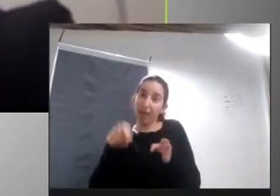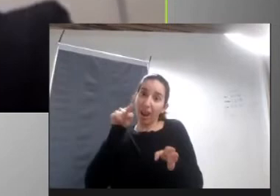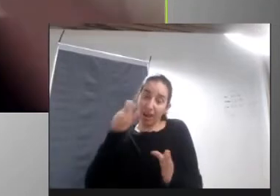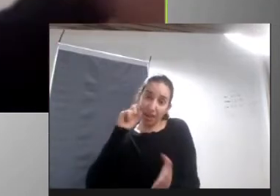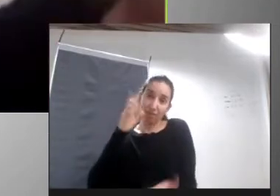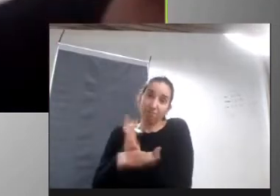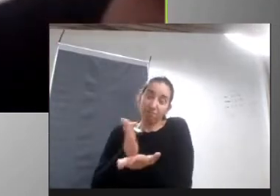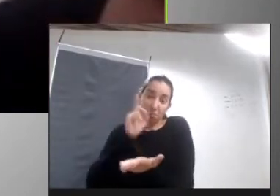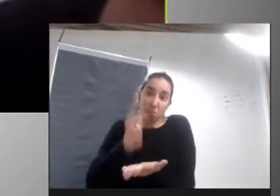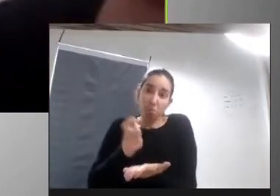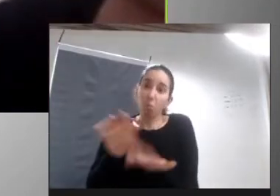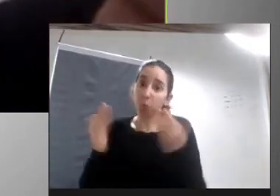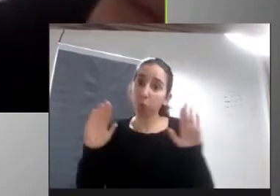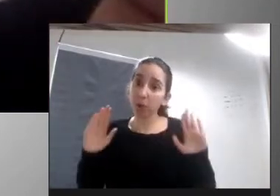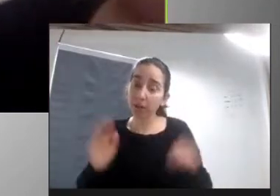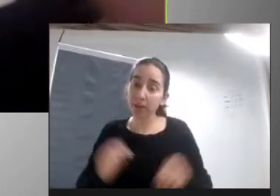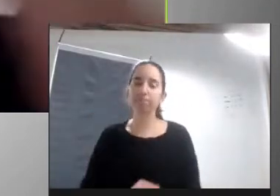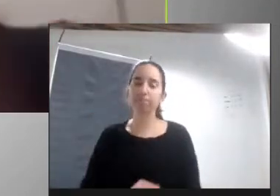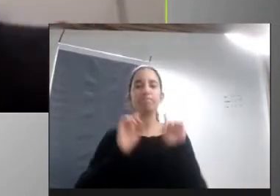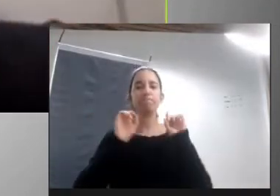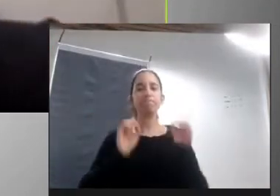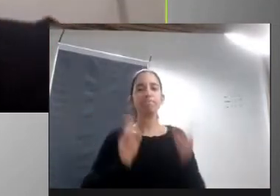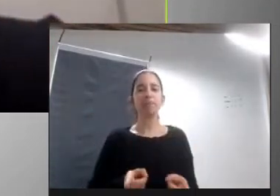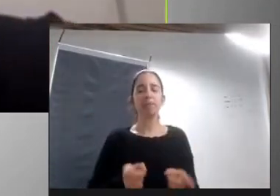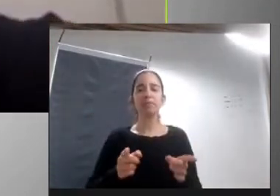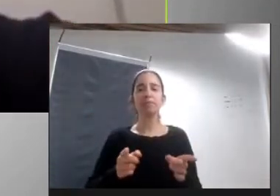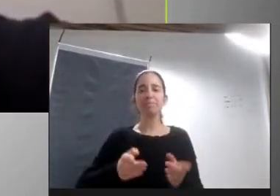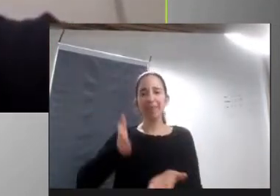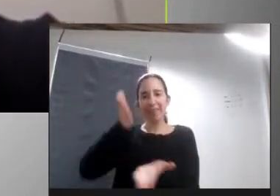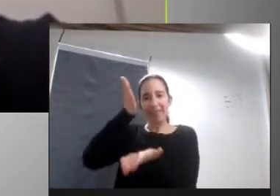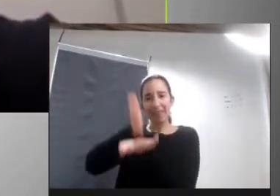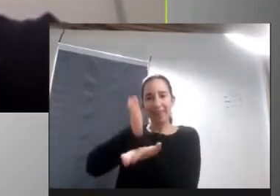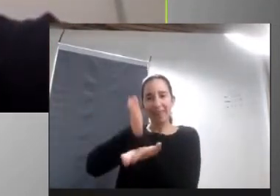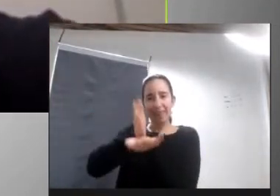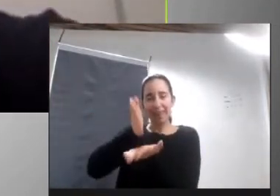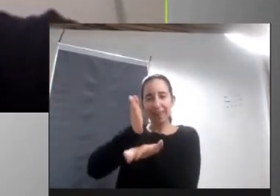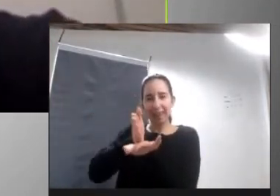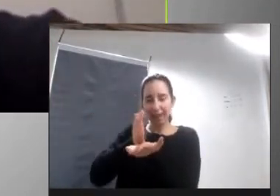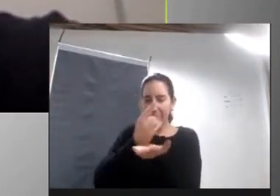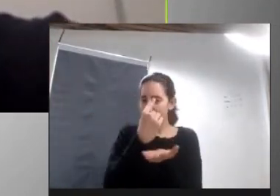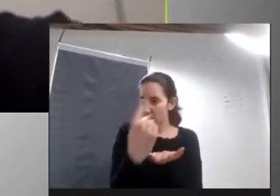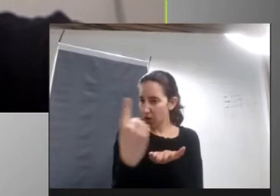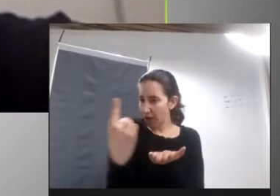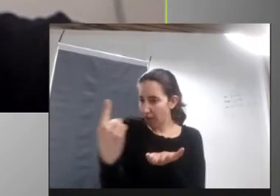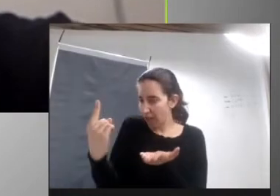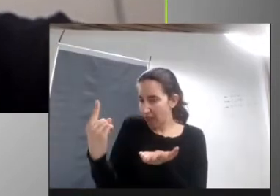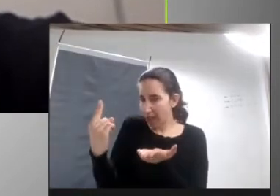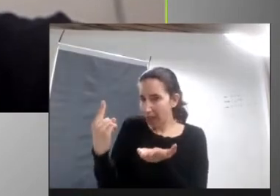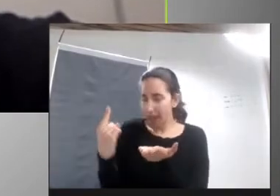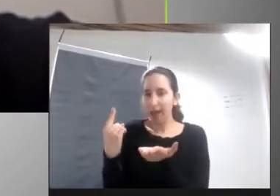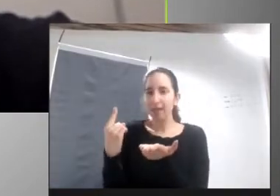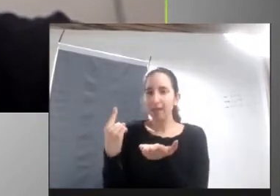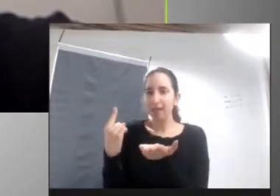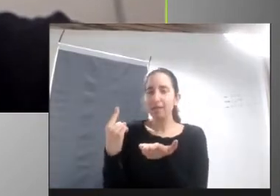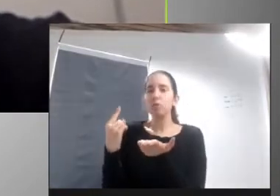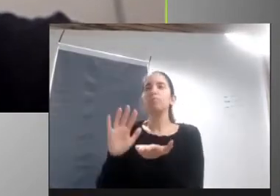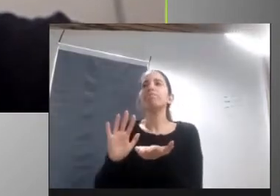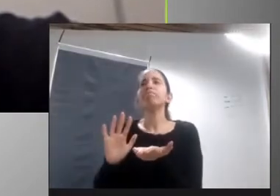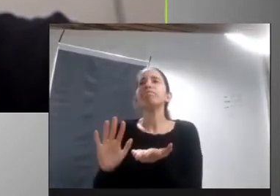derecho individual y colectivo a la verdad respecto de esas violaciones. Una